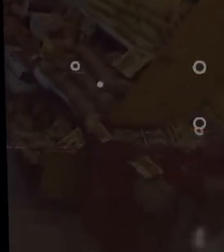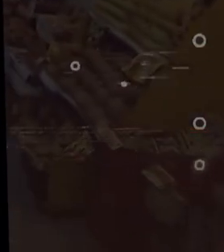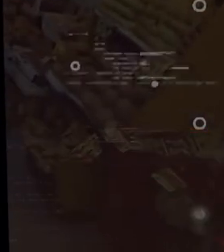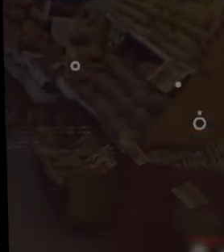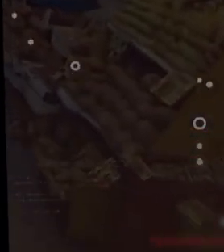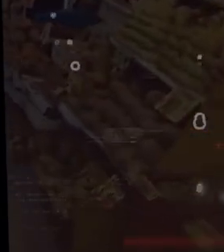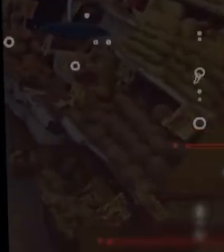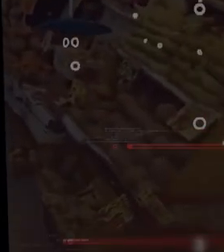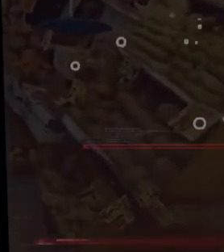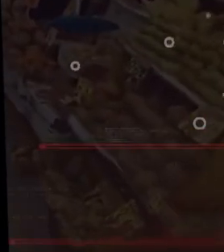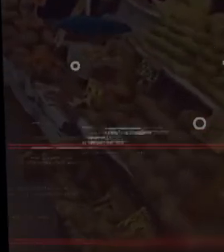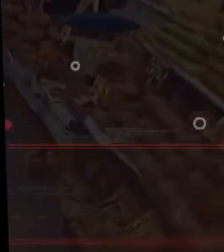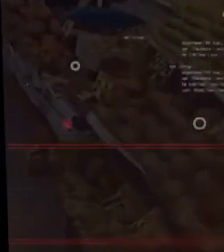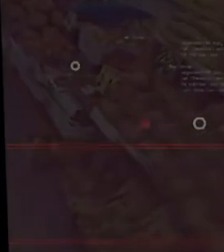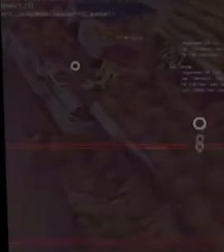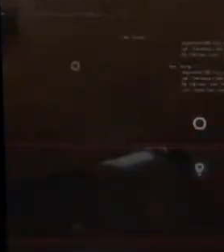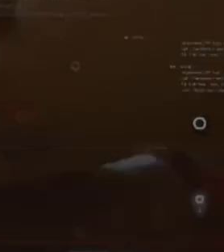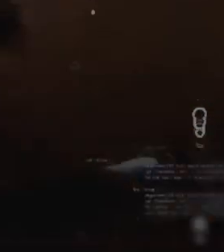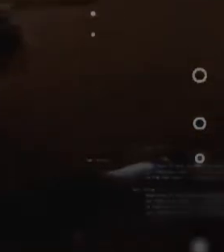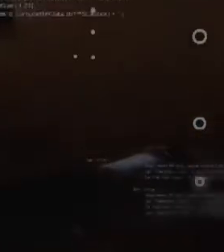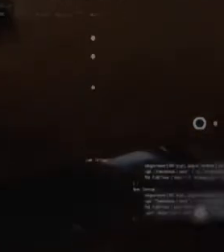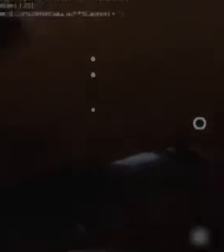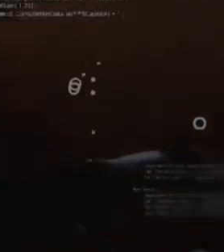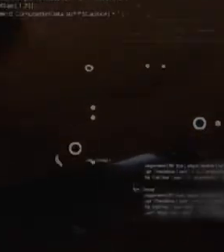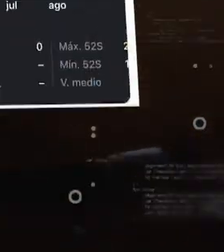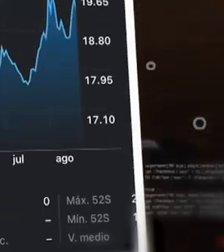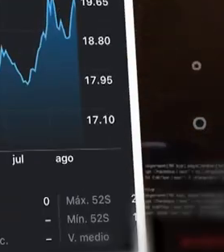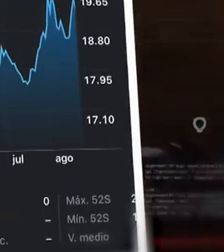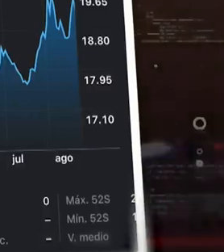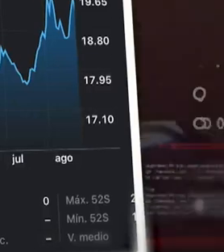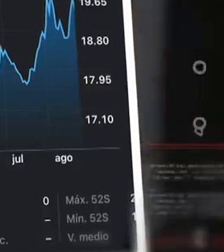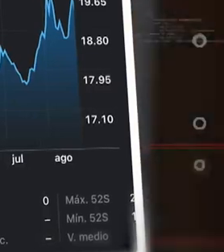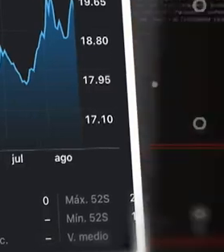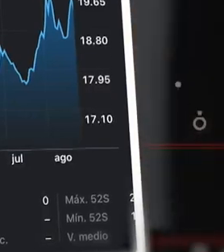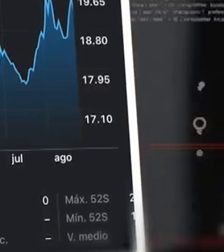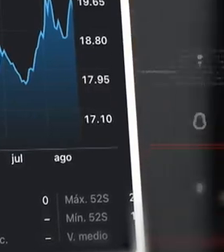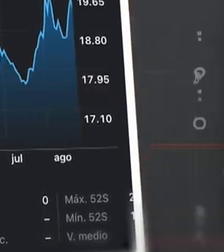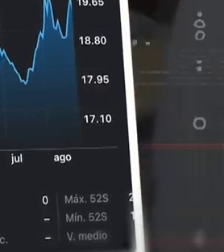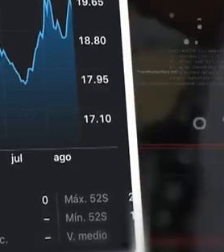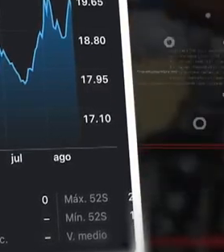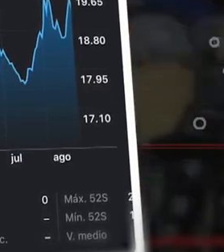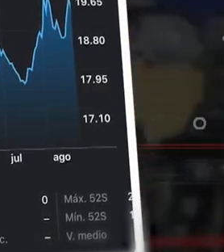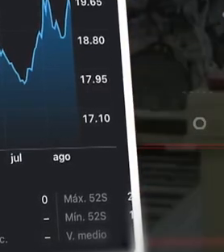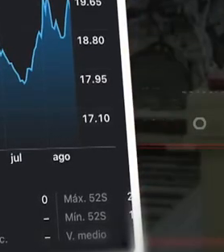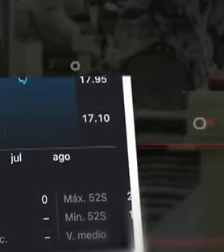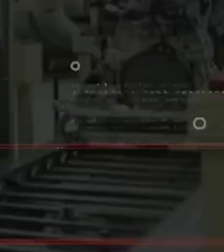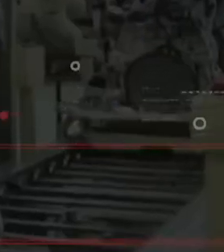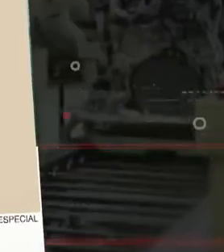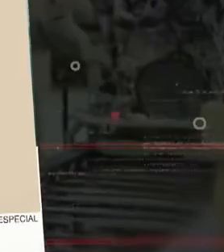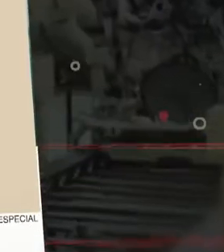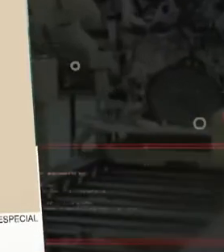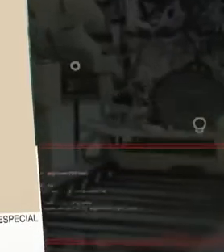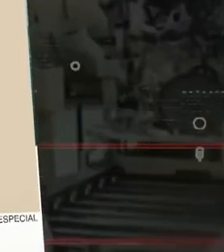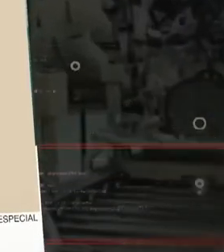llegara a la presidencia de México, la devaluación abrupta del peso, que provocaría que el dólar llegara a 27 pesos por